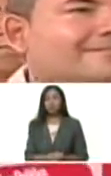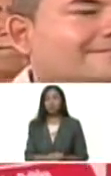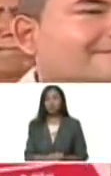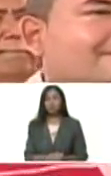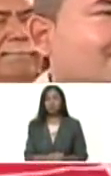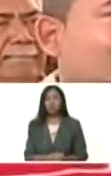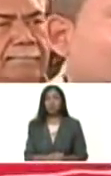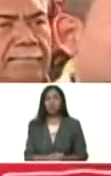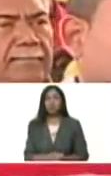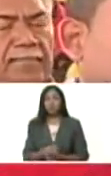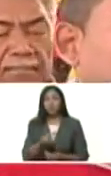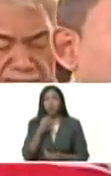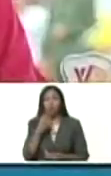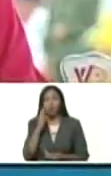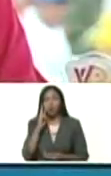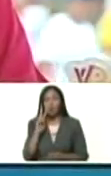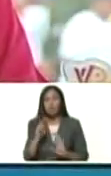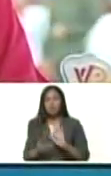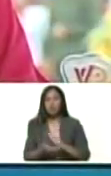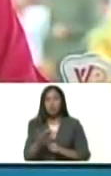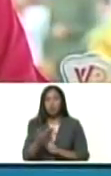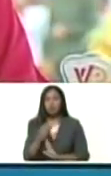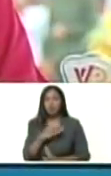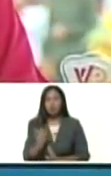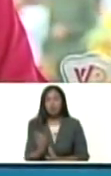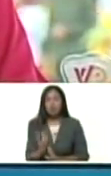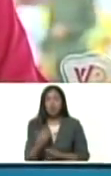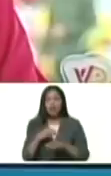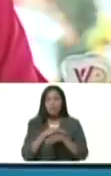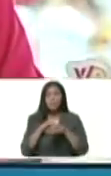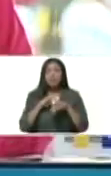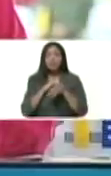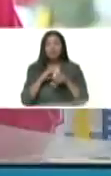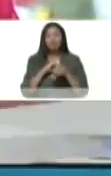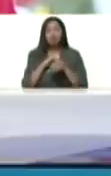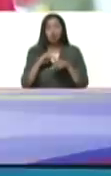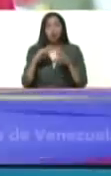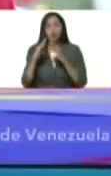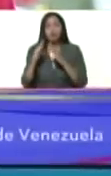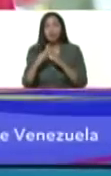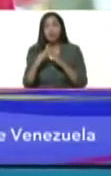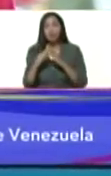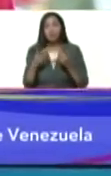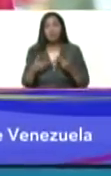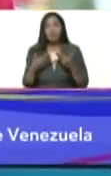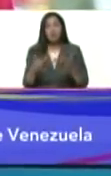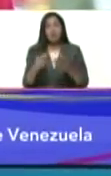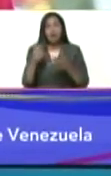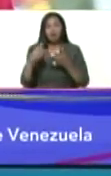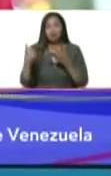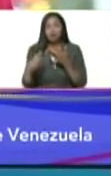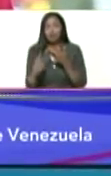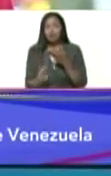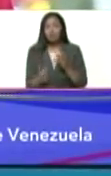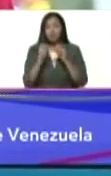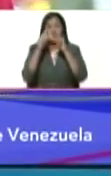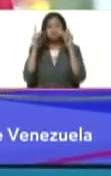Bueno, hay datos impresionantes. Yo quisiera que el ministro Villarroel me dijera estos datos